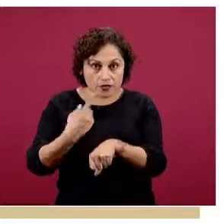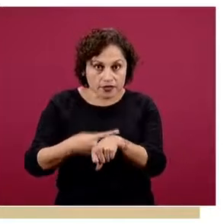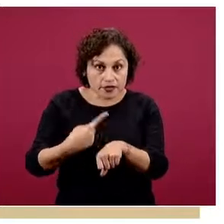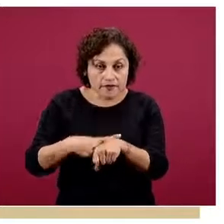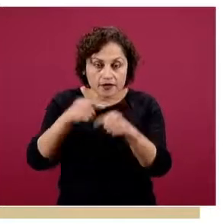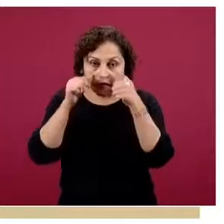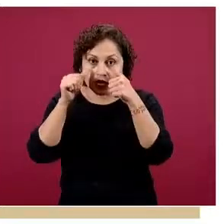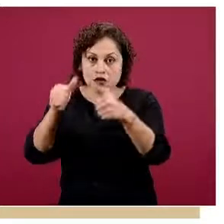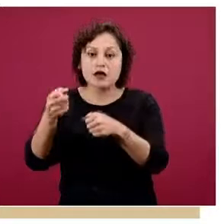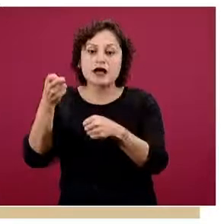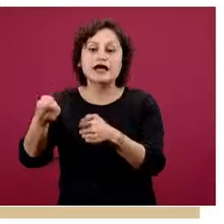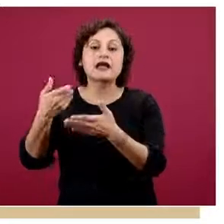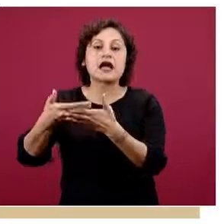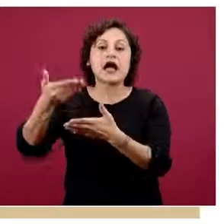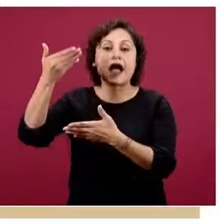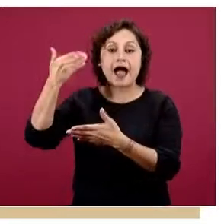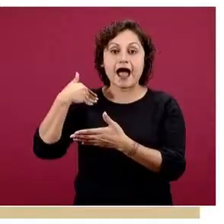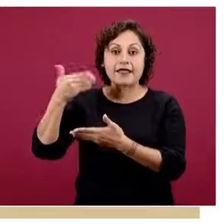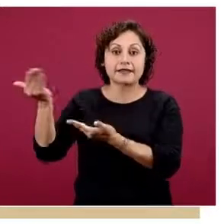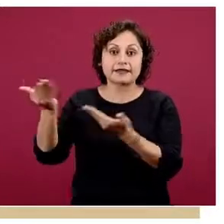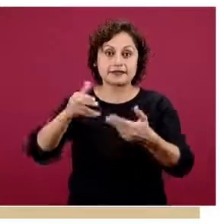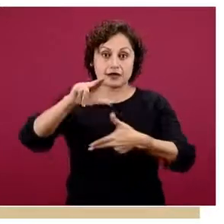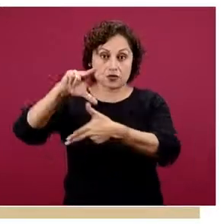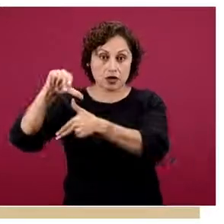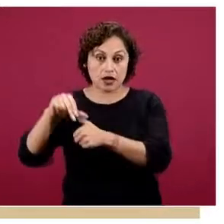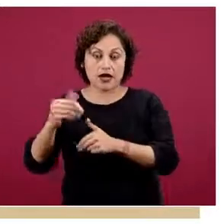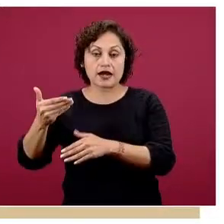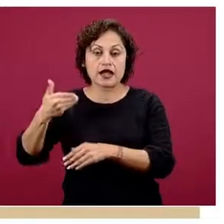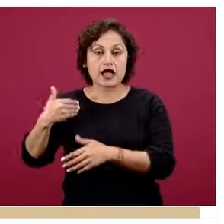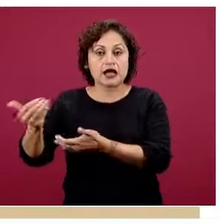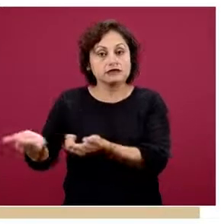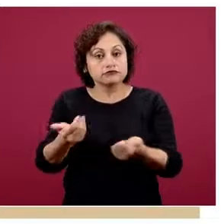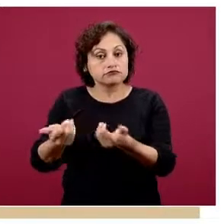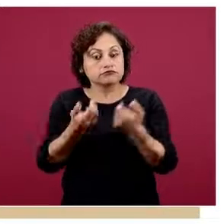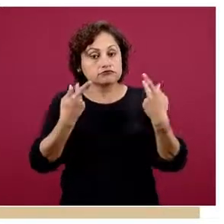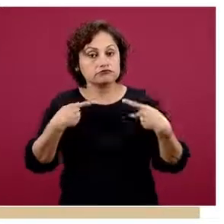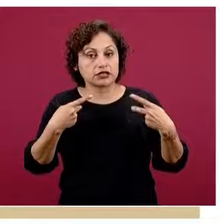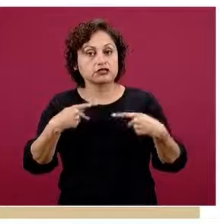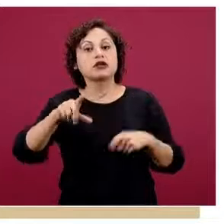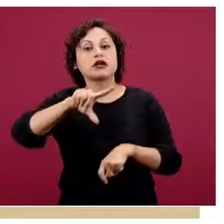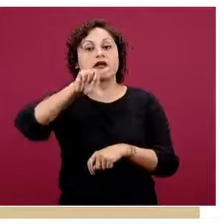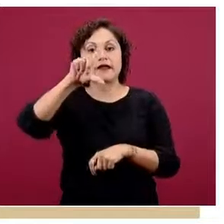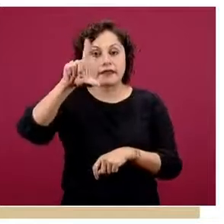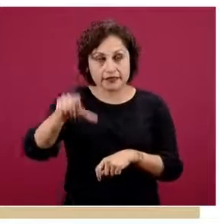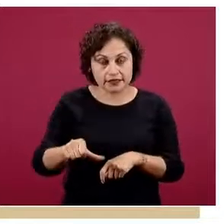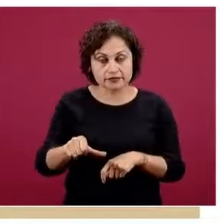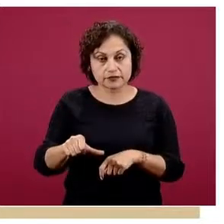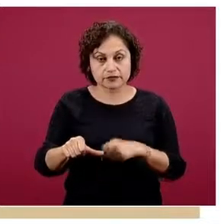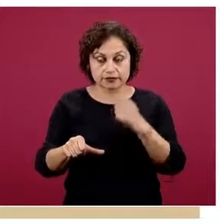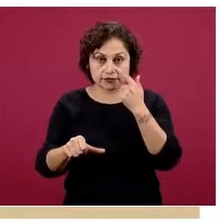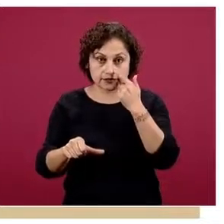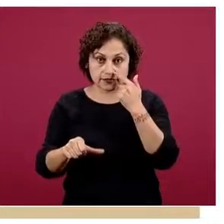fenómeno perturbador, y todos sus pacientes que tenían en este centro de atención temporal fueron